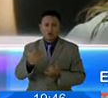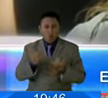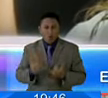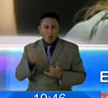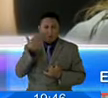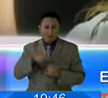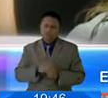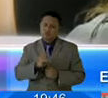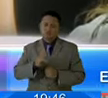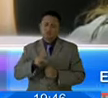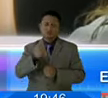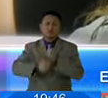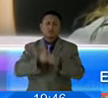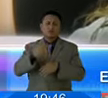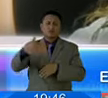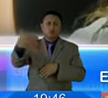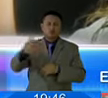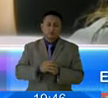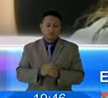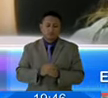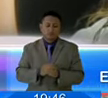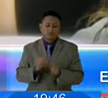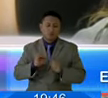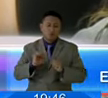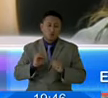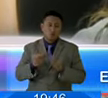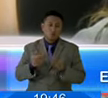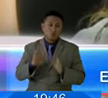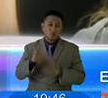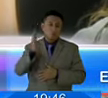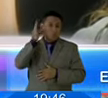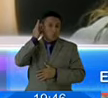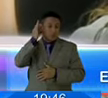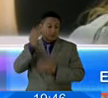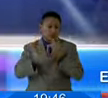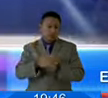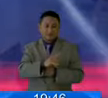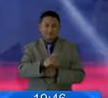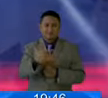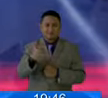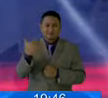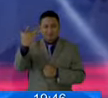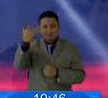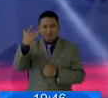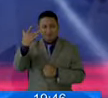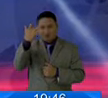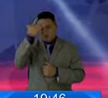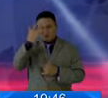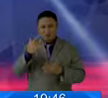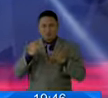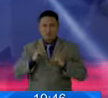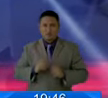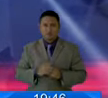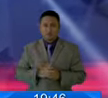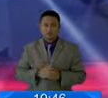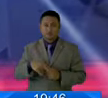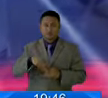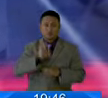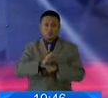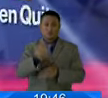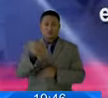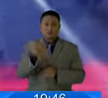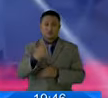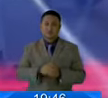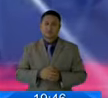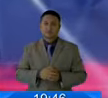y en mujeres que cursan con una enfermedad oncológica. En Ecuador hay 13 centros de reproducción